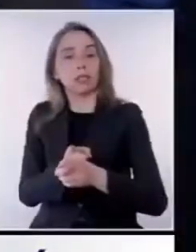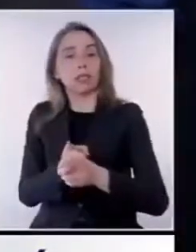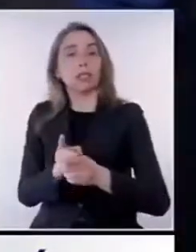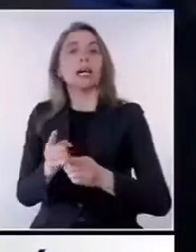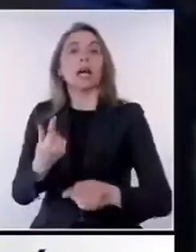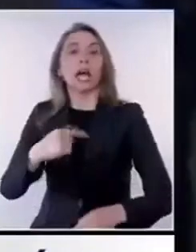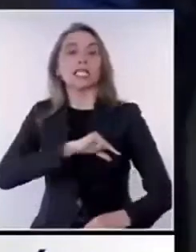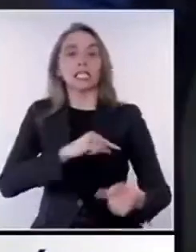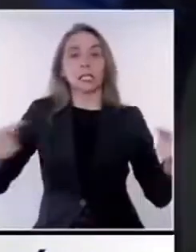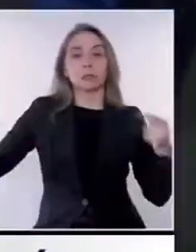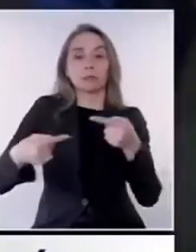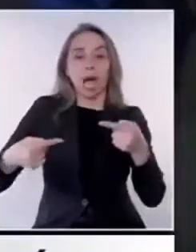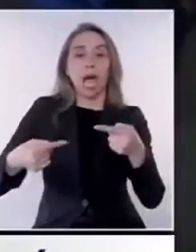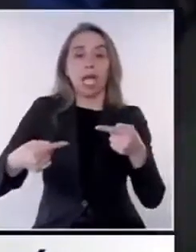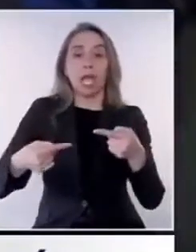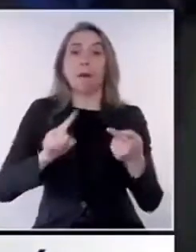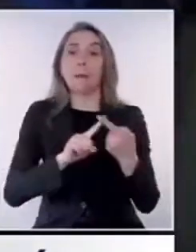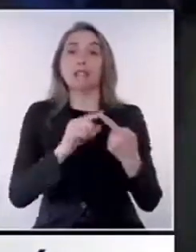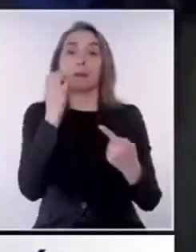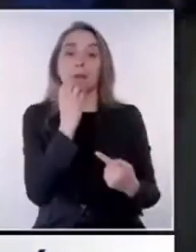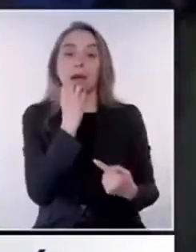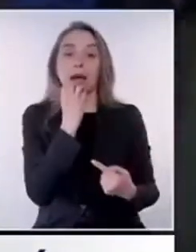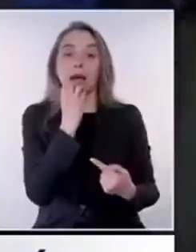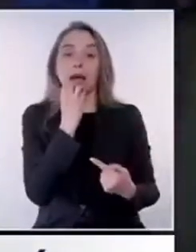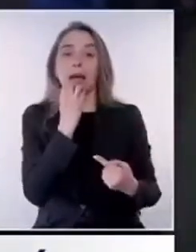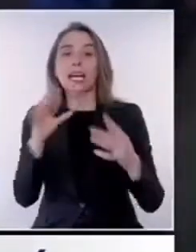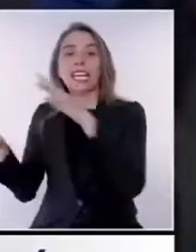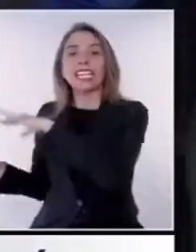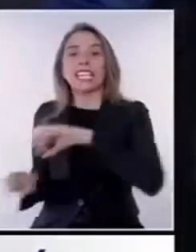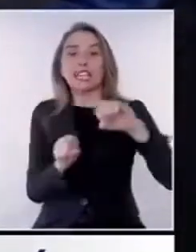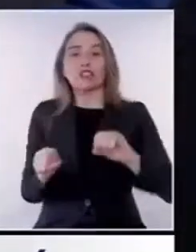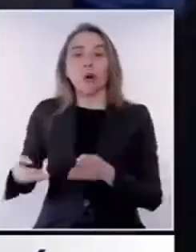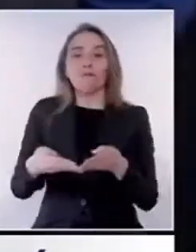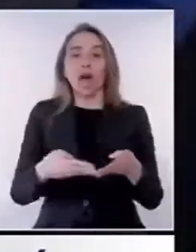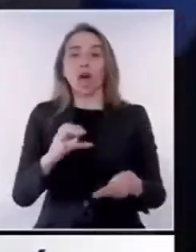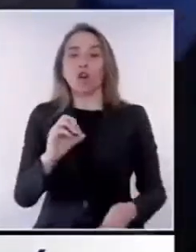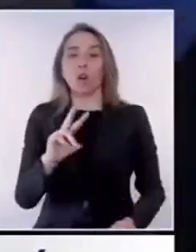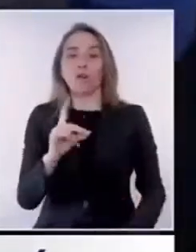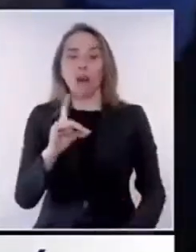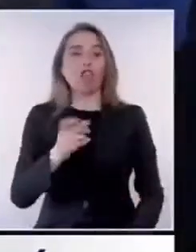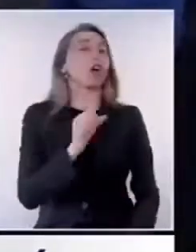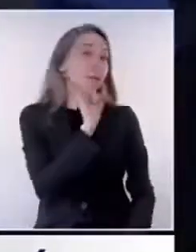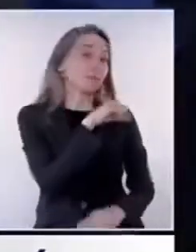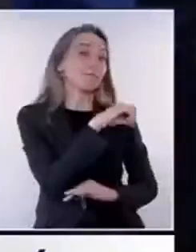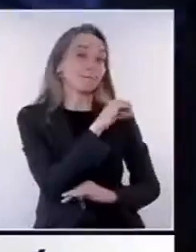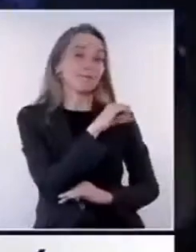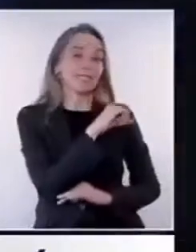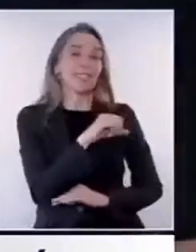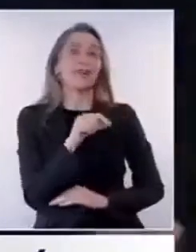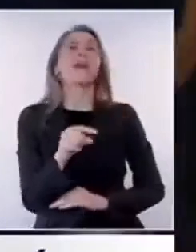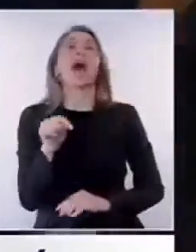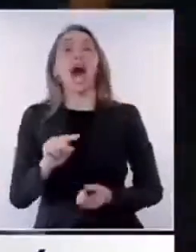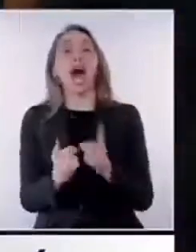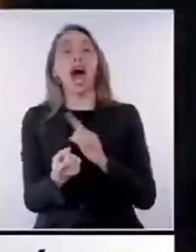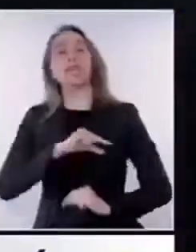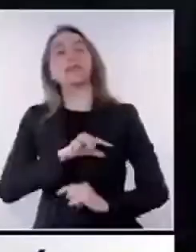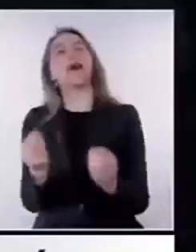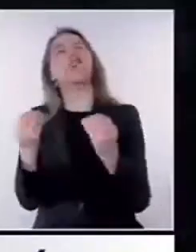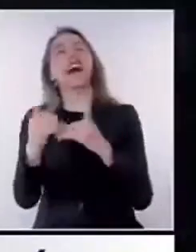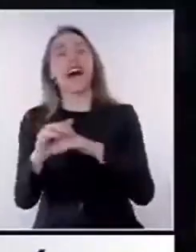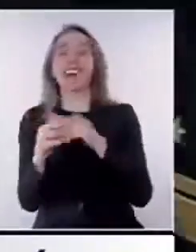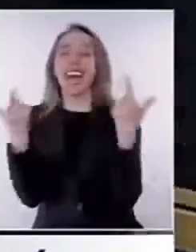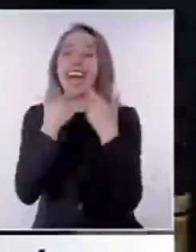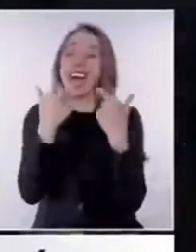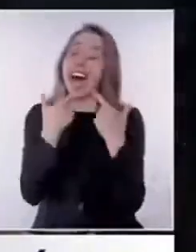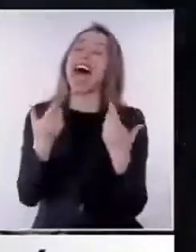en la guerra contra España. Y en donde nos hacemos con la Covadonga. Pero somos muy buenos amigos. Muy buenos amigos, por